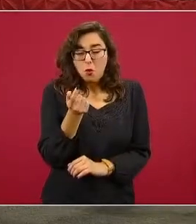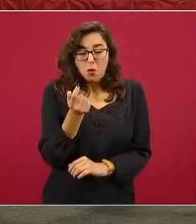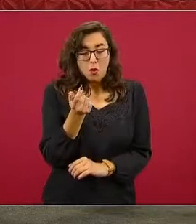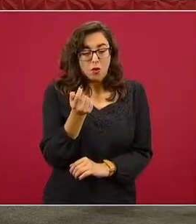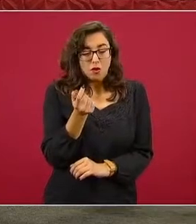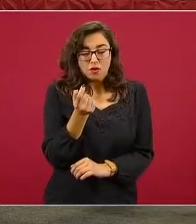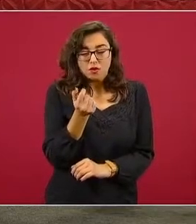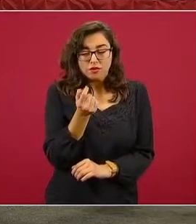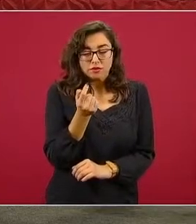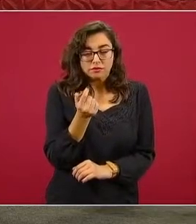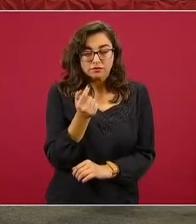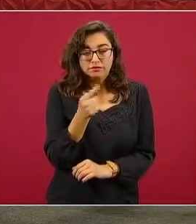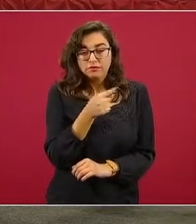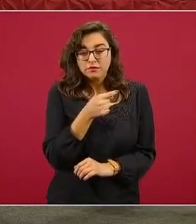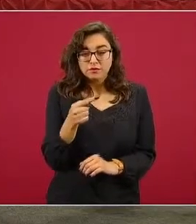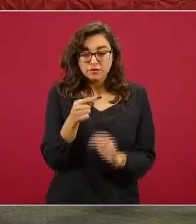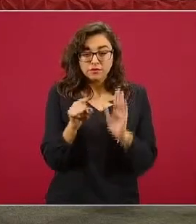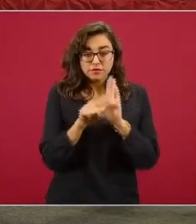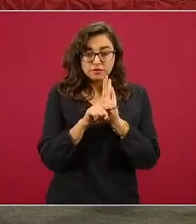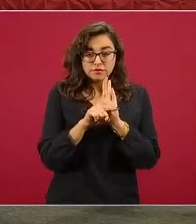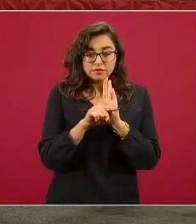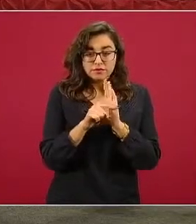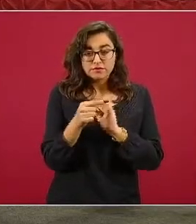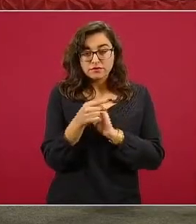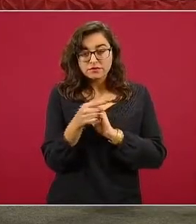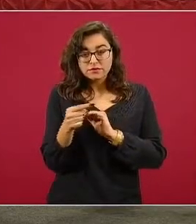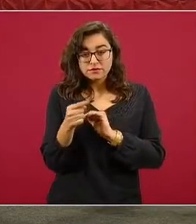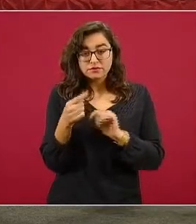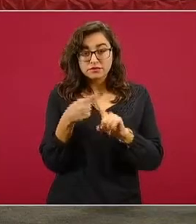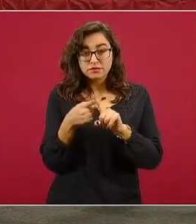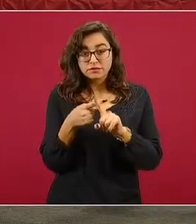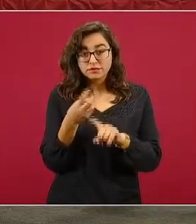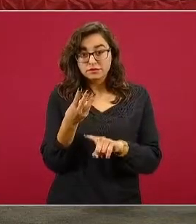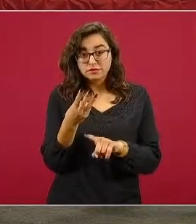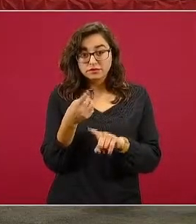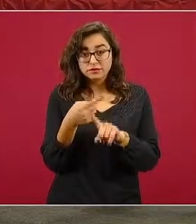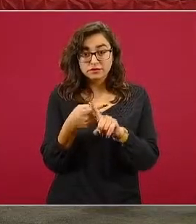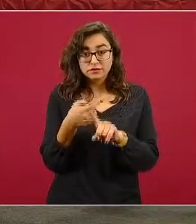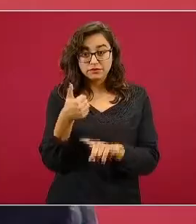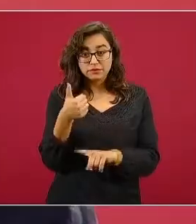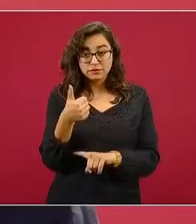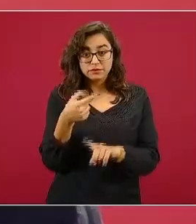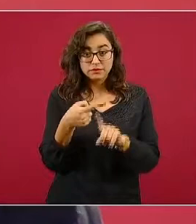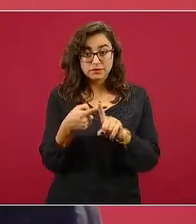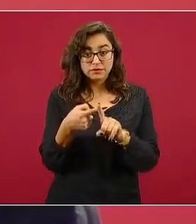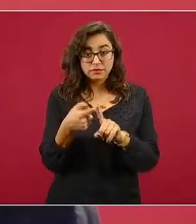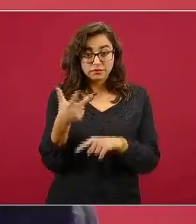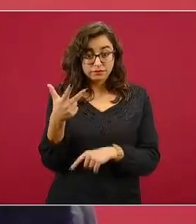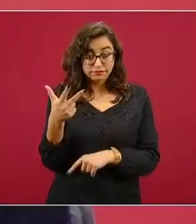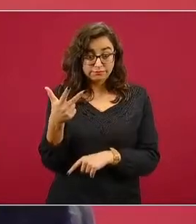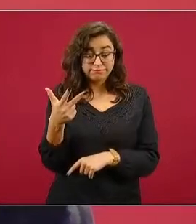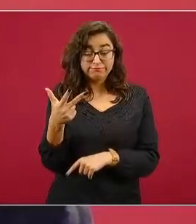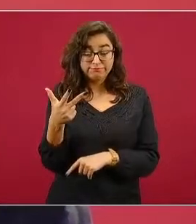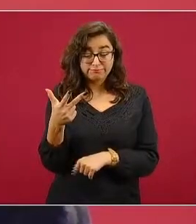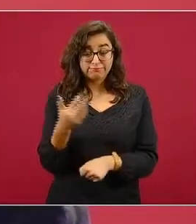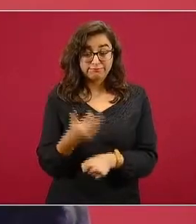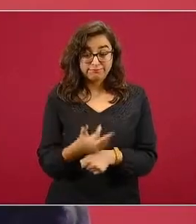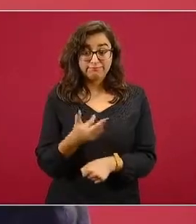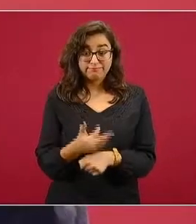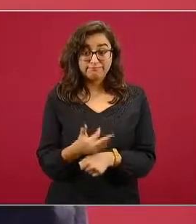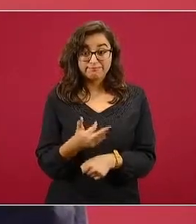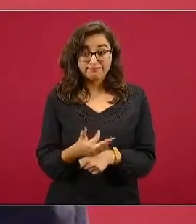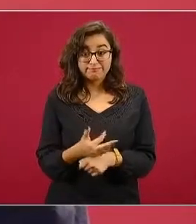-1, después tuvimos +3, +6 y en este momento +8 que se acaba de